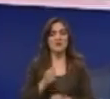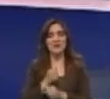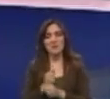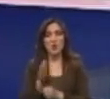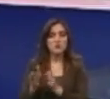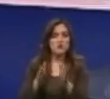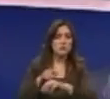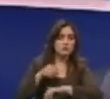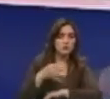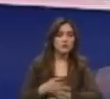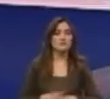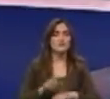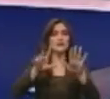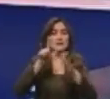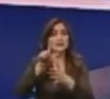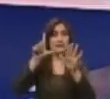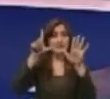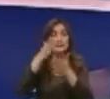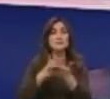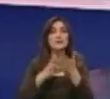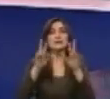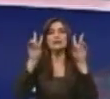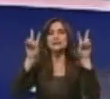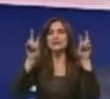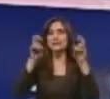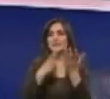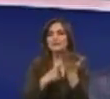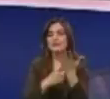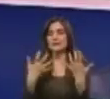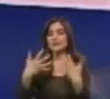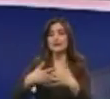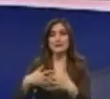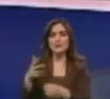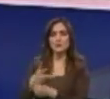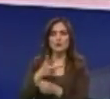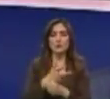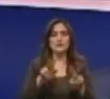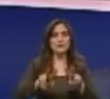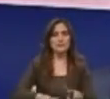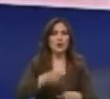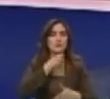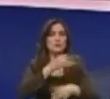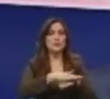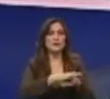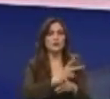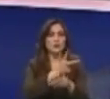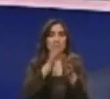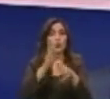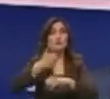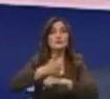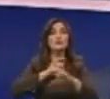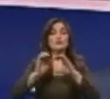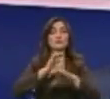lugar de trabajo. A partir de las 7:30 estaremos tocando este tema nuevamente, estaremos con enlaces en vivo y también con concejales y autoridades